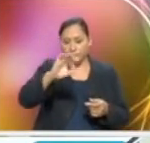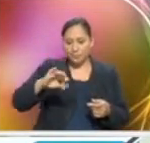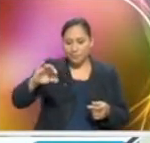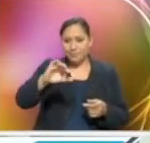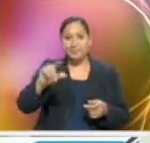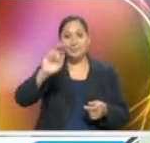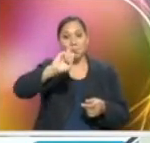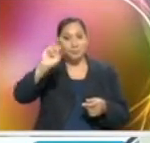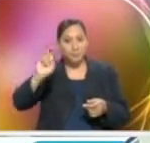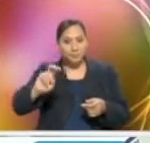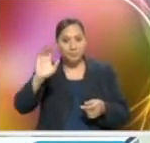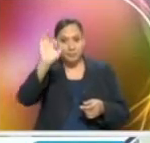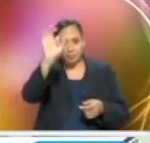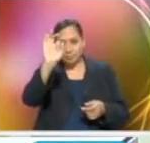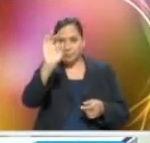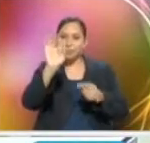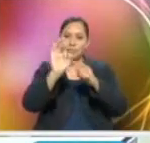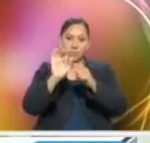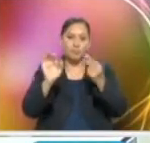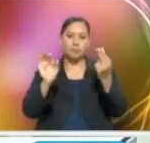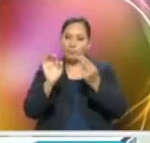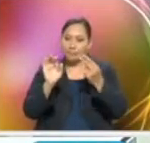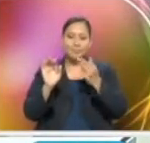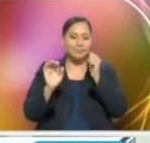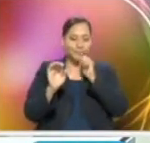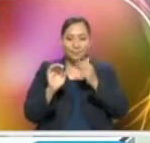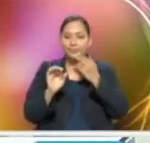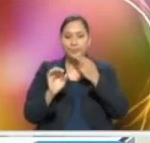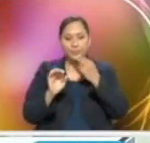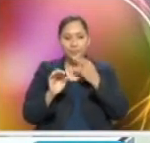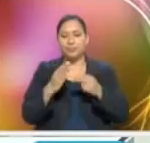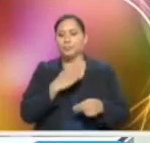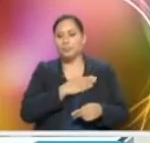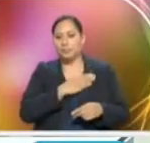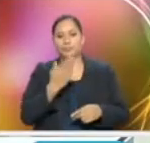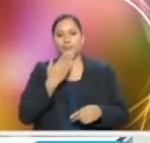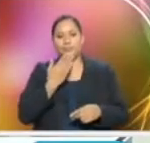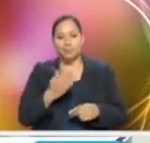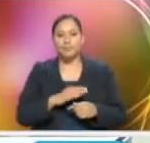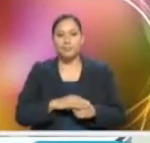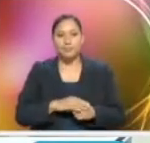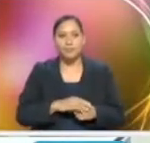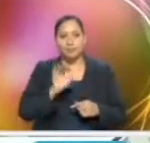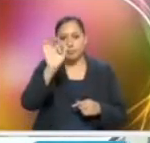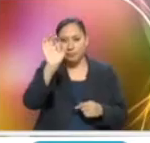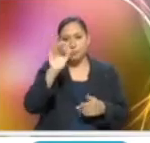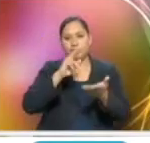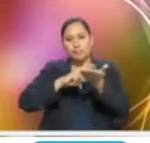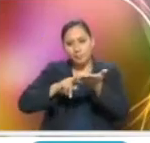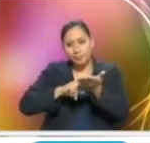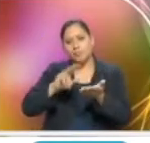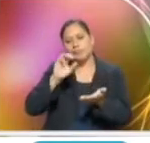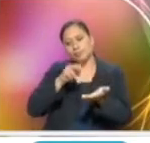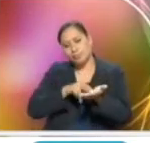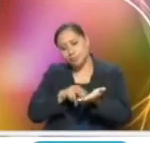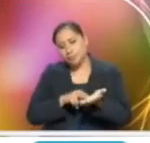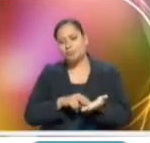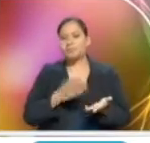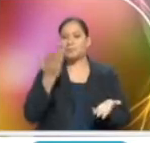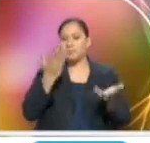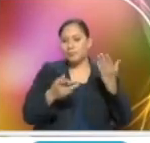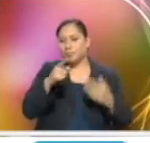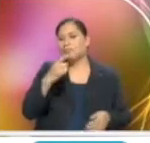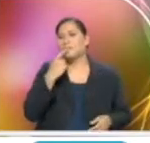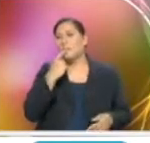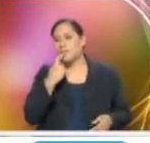pizza Claro, son básicas, ¿no? Queda buenísima Aceitunas la pizza. negras, aceitunas verdes, de ahora sí Exacto. que dependiendo del paladar.